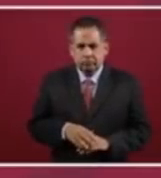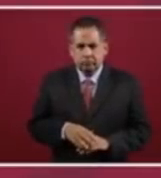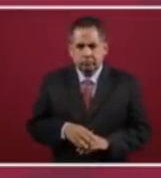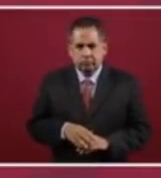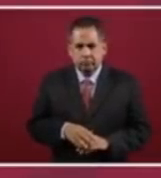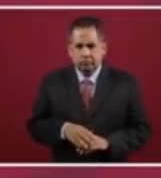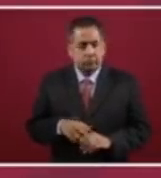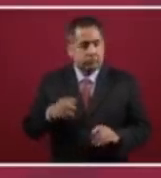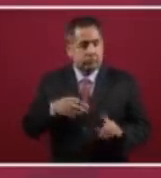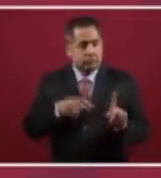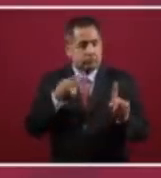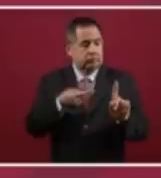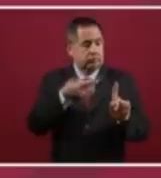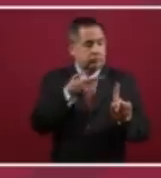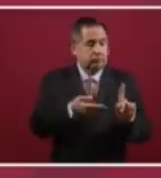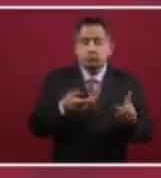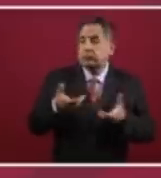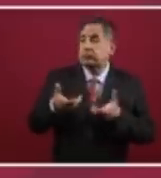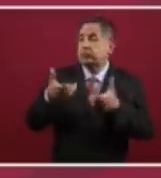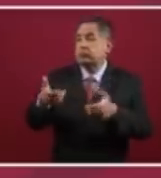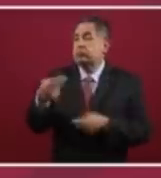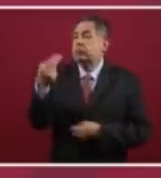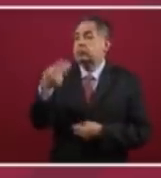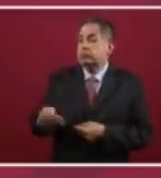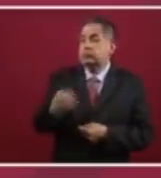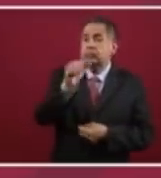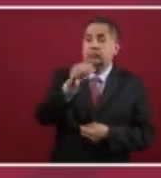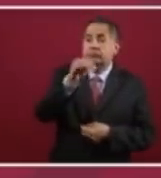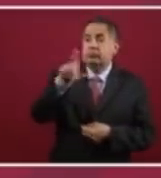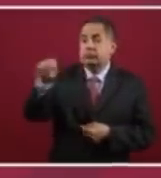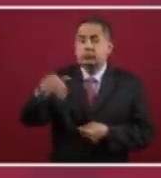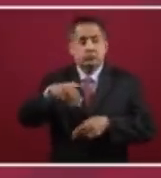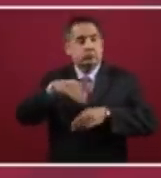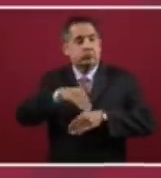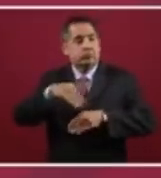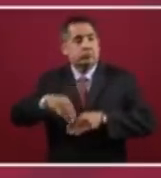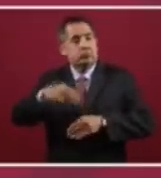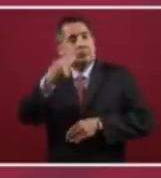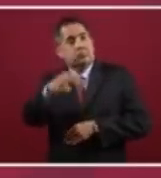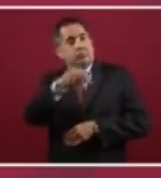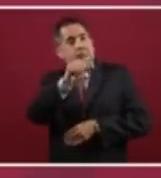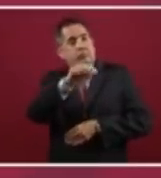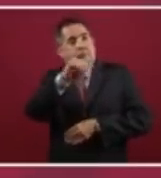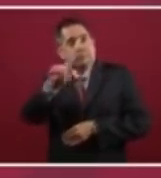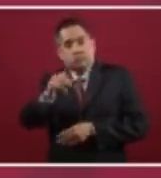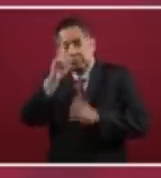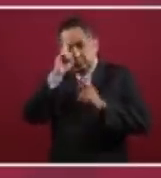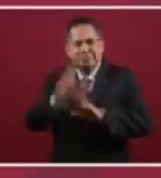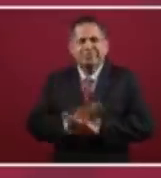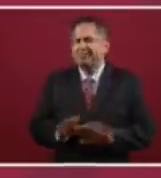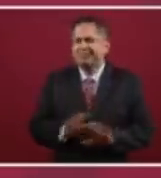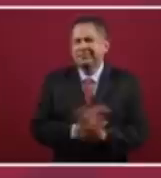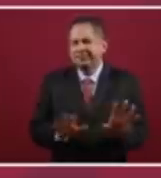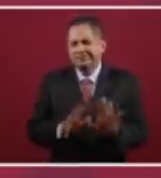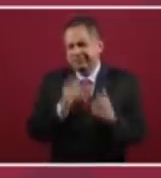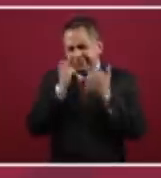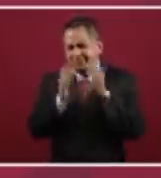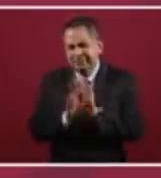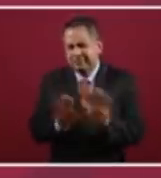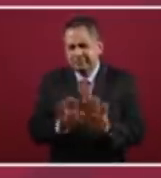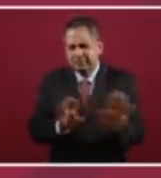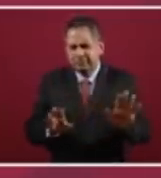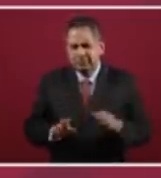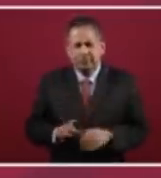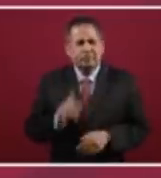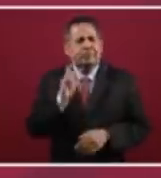o mi nombre a calles, ni estatuas, ni homenajes, nada de eso.